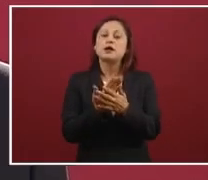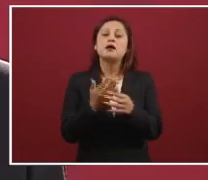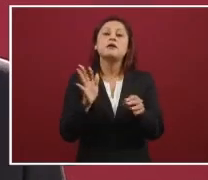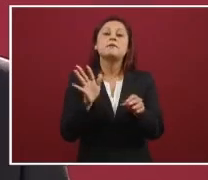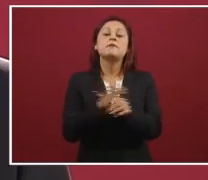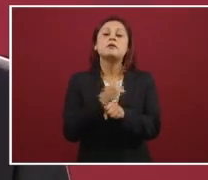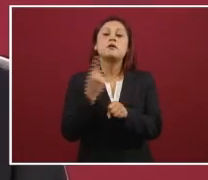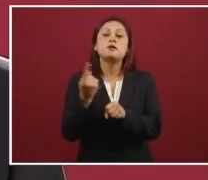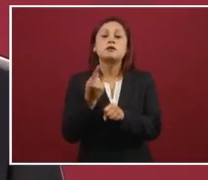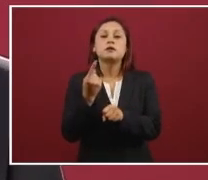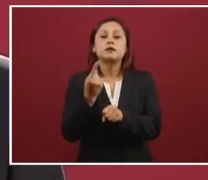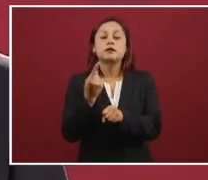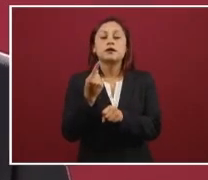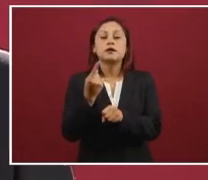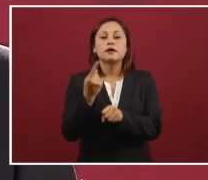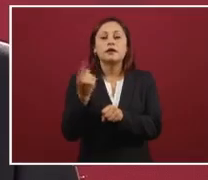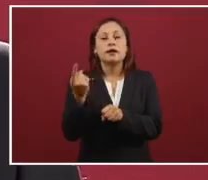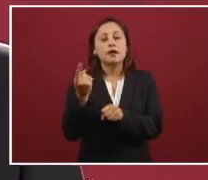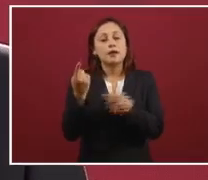ver,